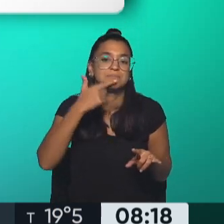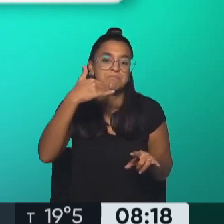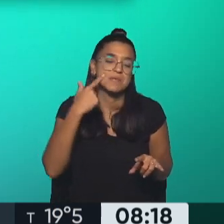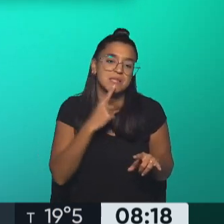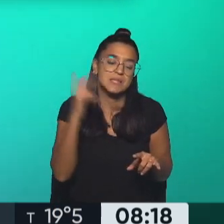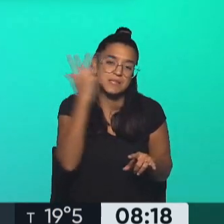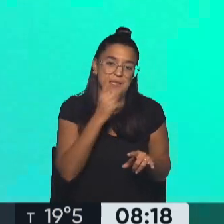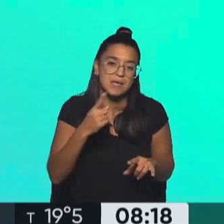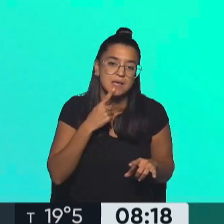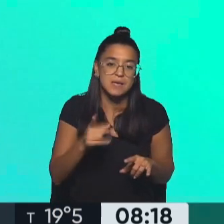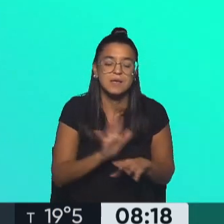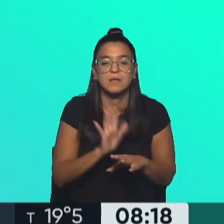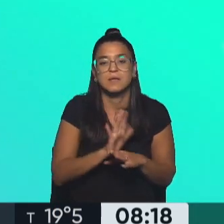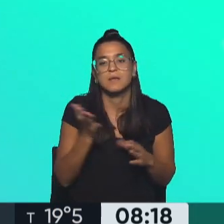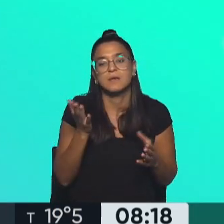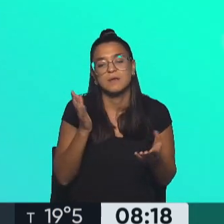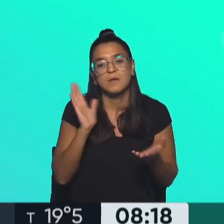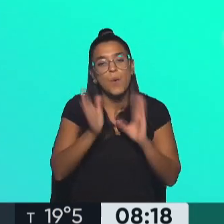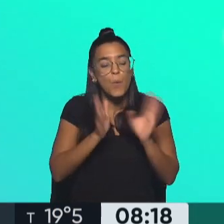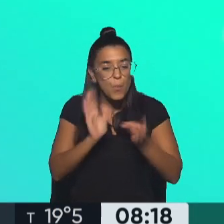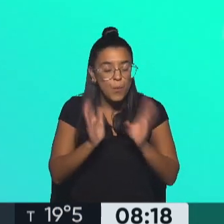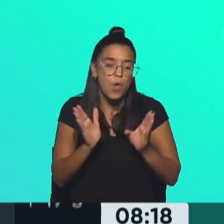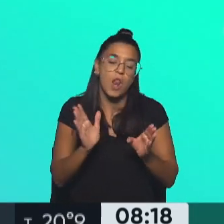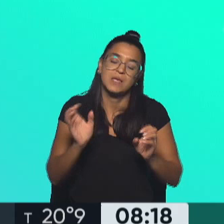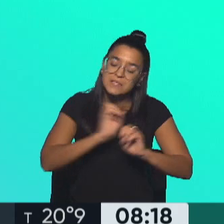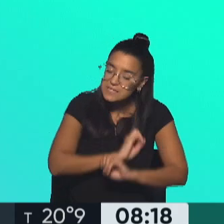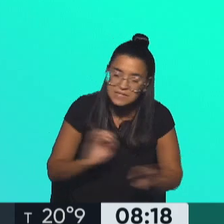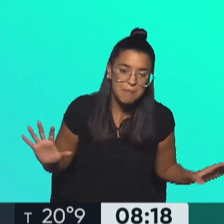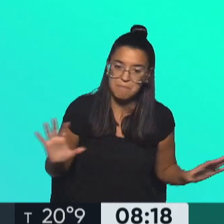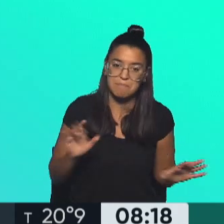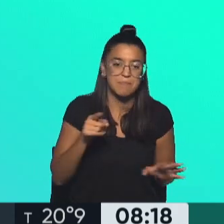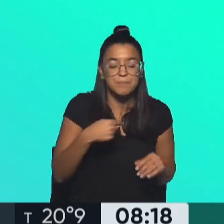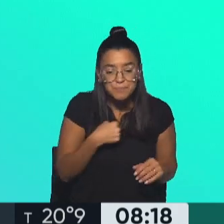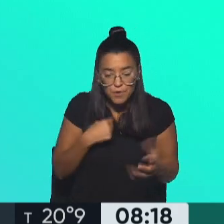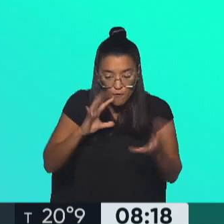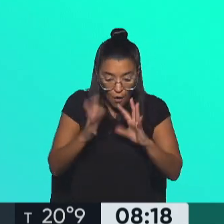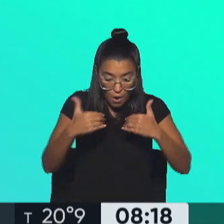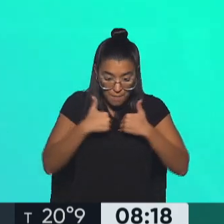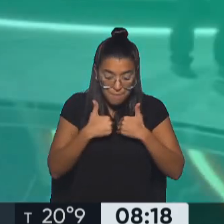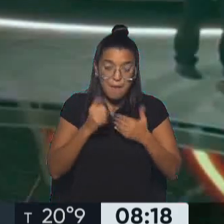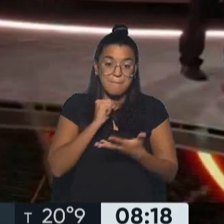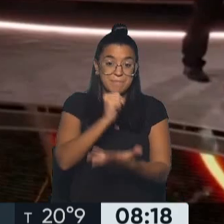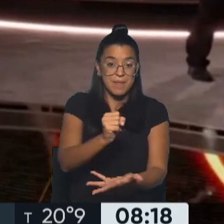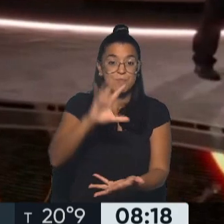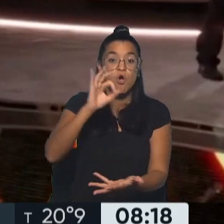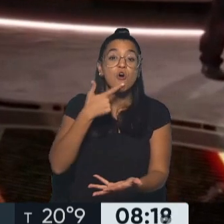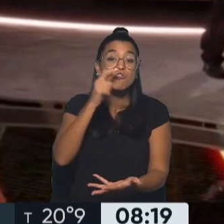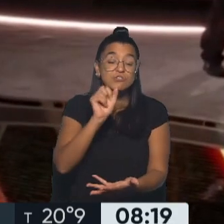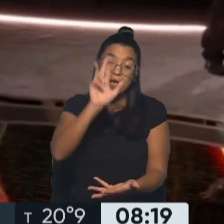la violencia en todas sus formas es venenosa y destructiva. Mi comportamiento en los premios de la Academia de anoche